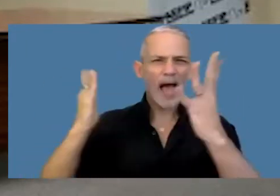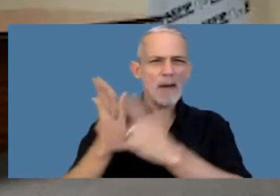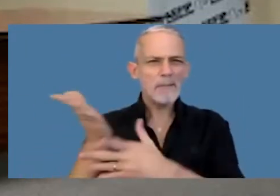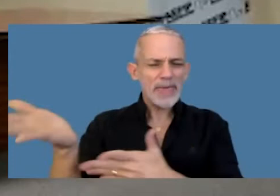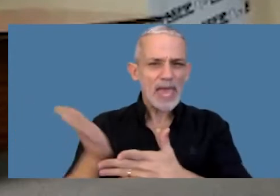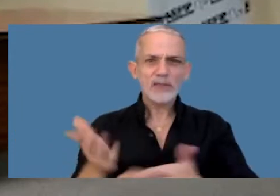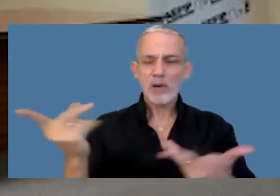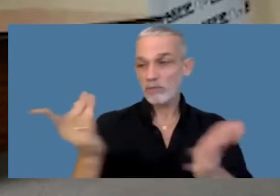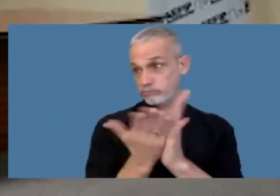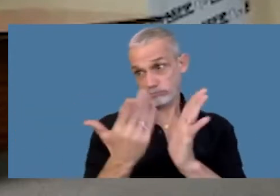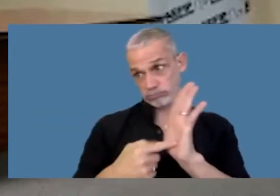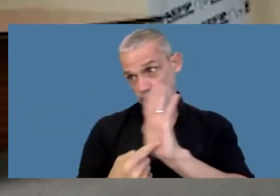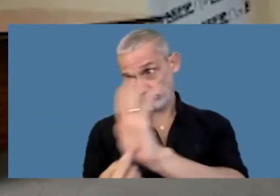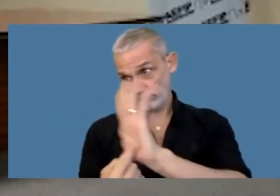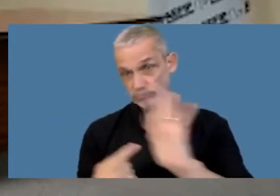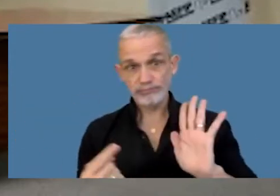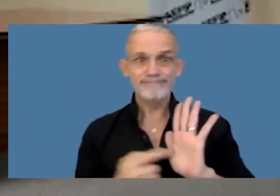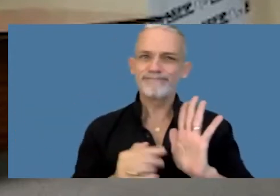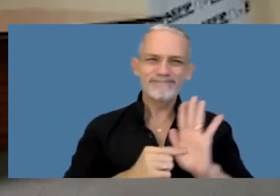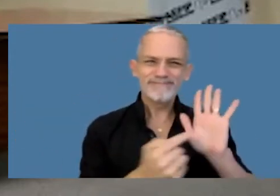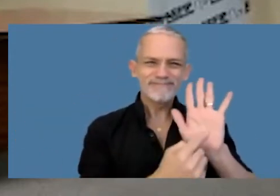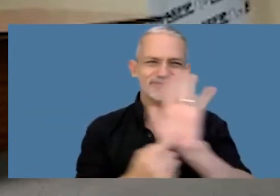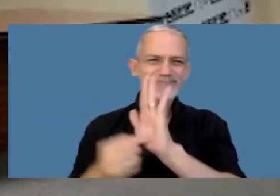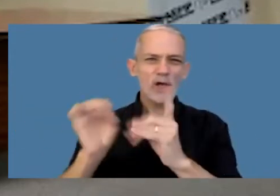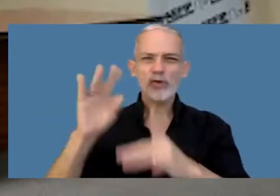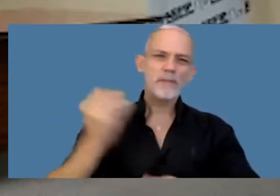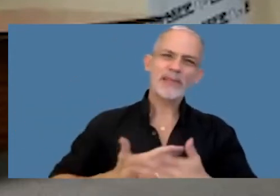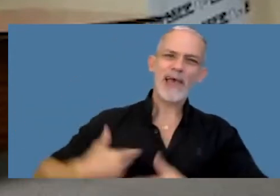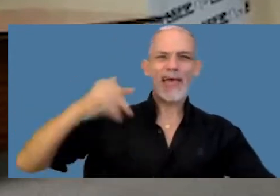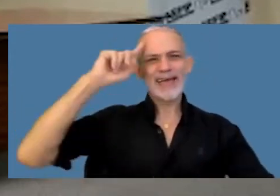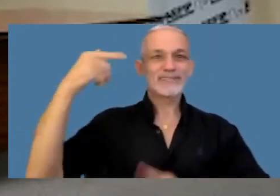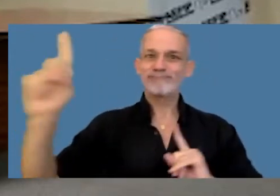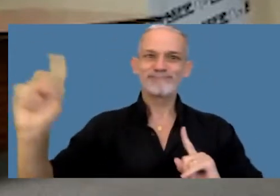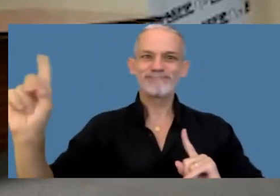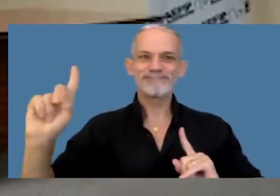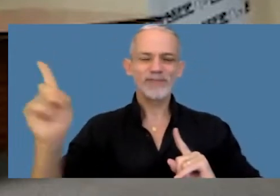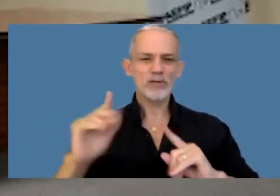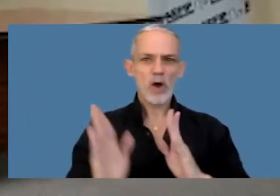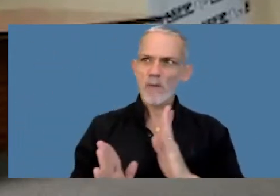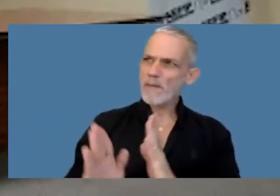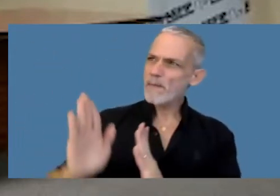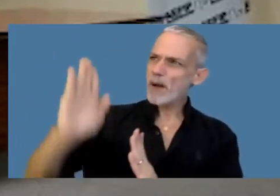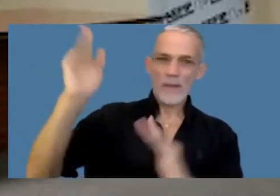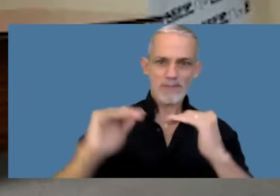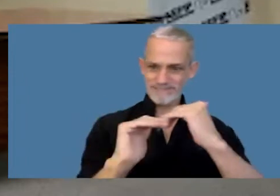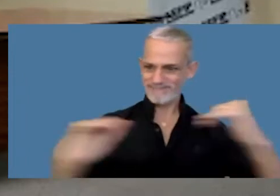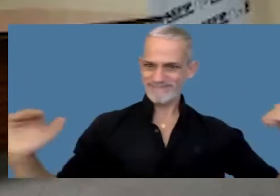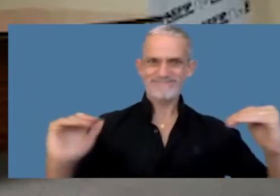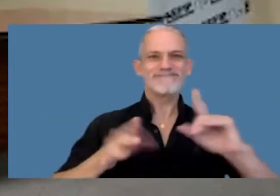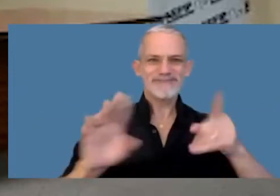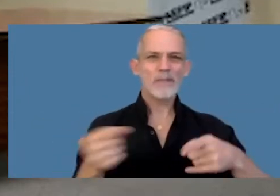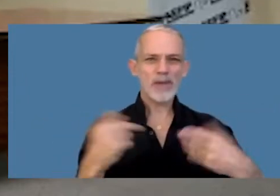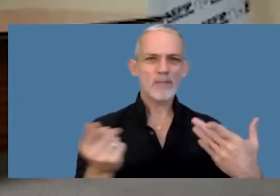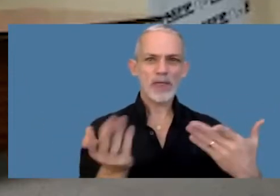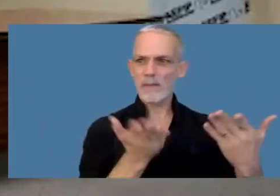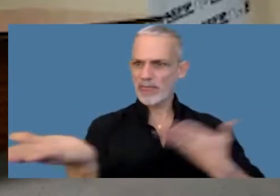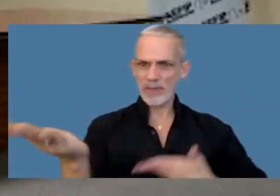daña. Es decir, la exigibilidad no solamente es vertical, es decir, hacia arriba, sino